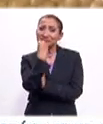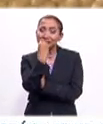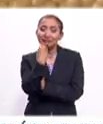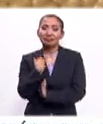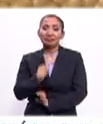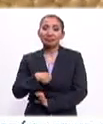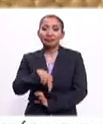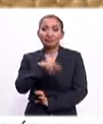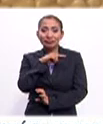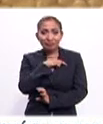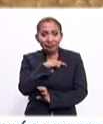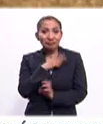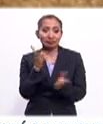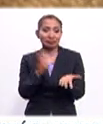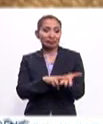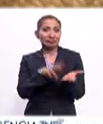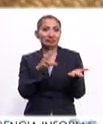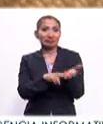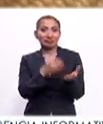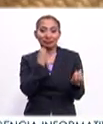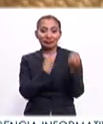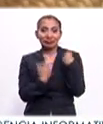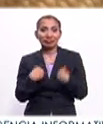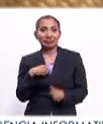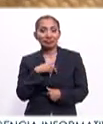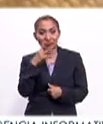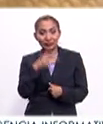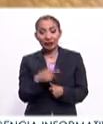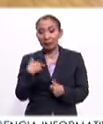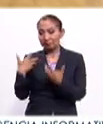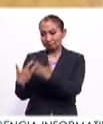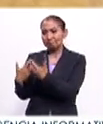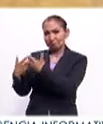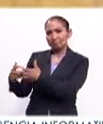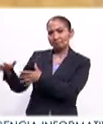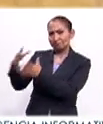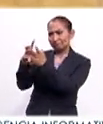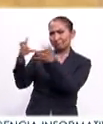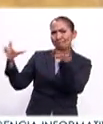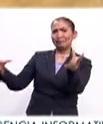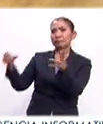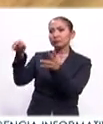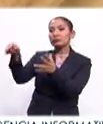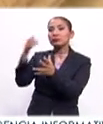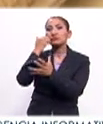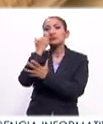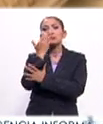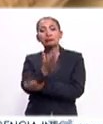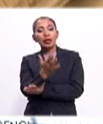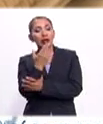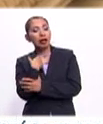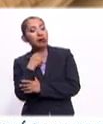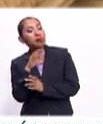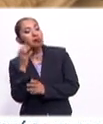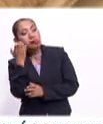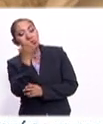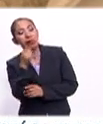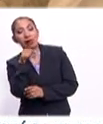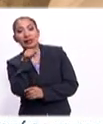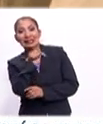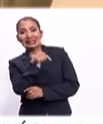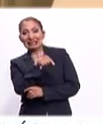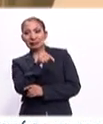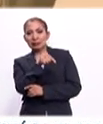importante de los recursos. Obviamente, las compañías transnacionales buscan el que a través